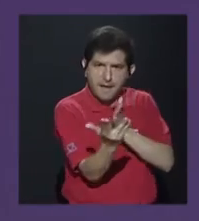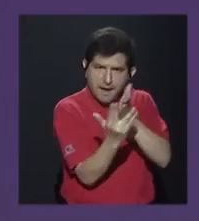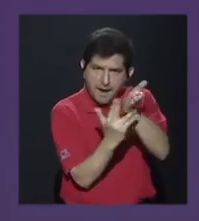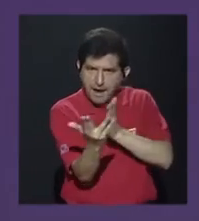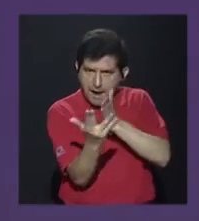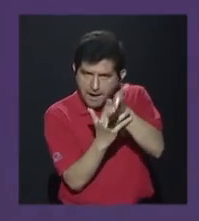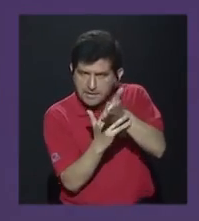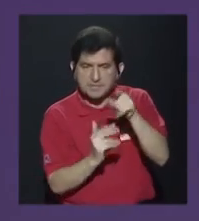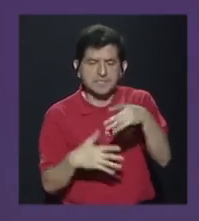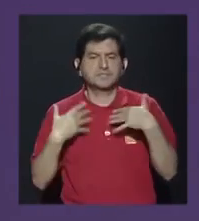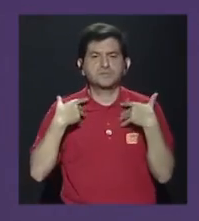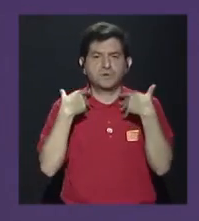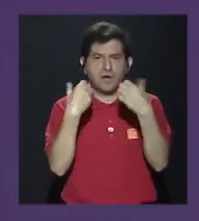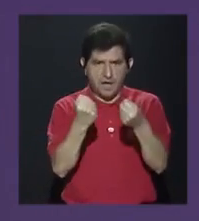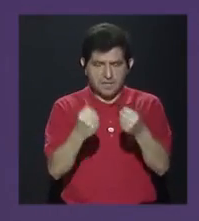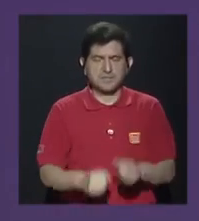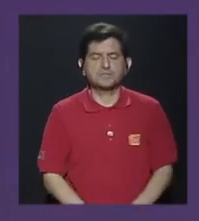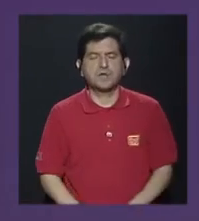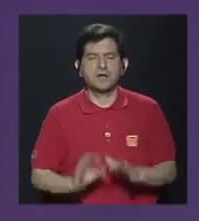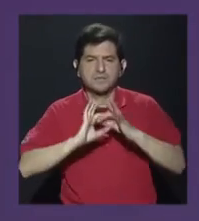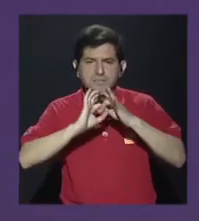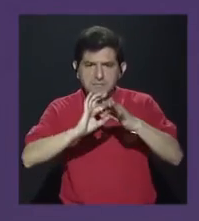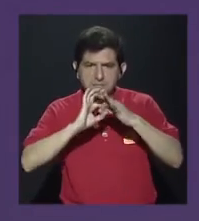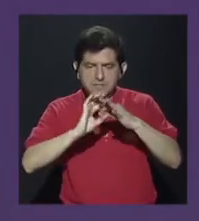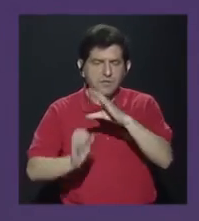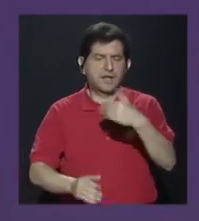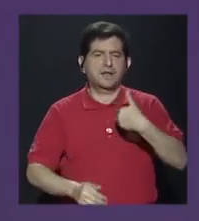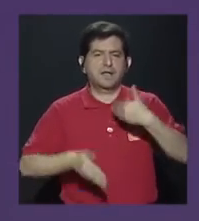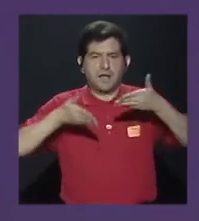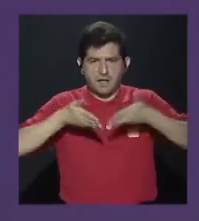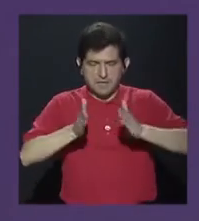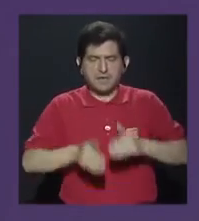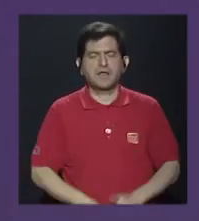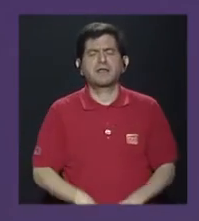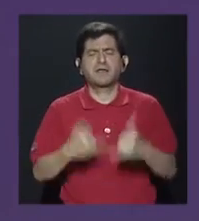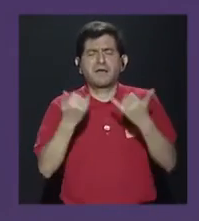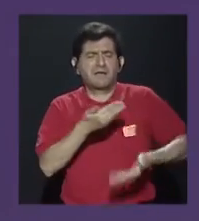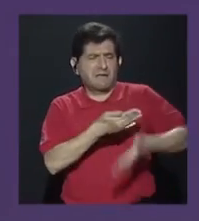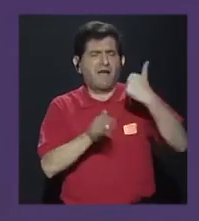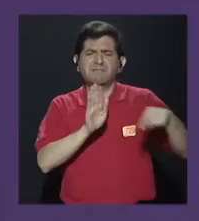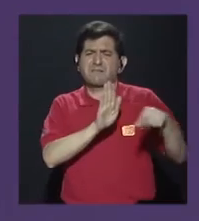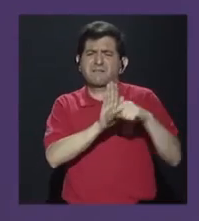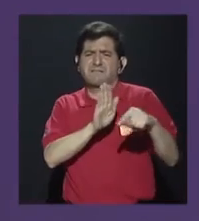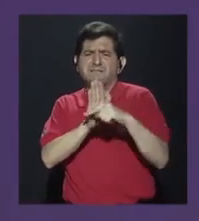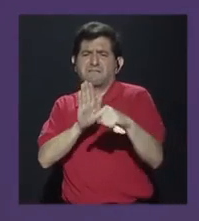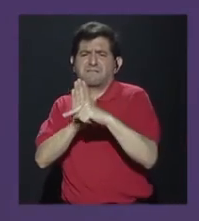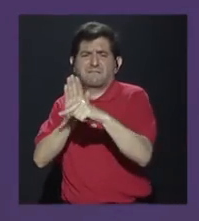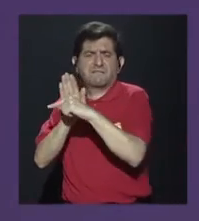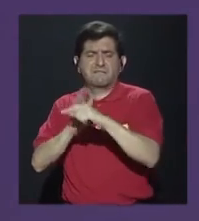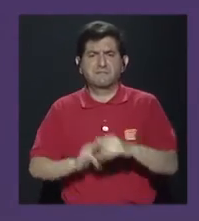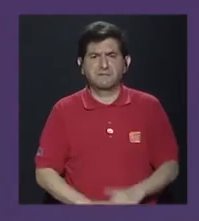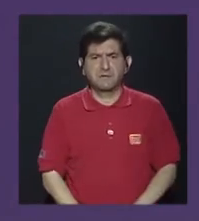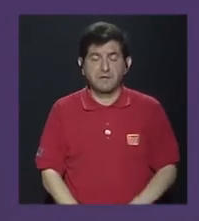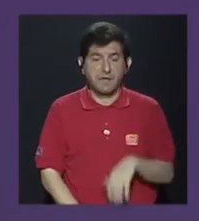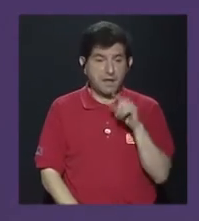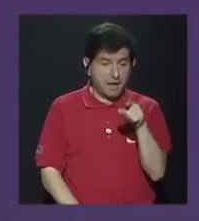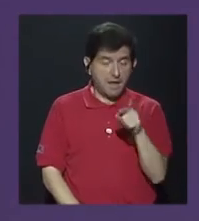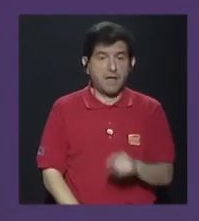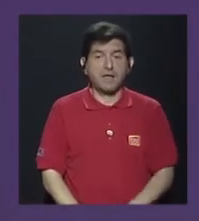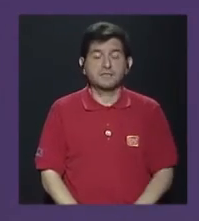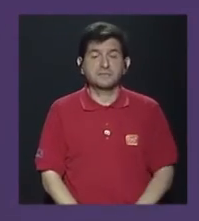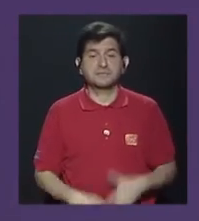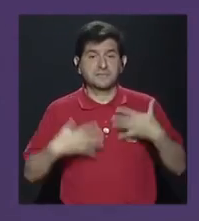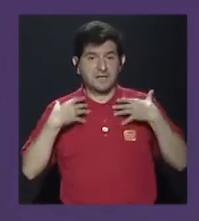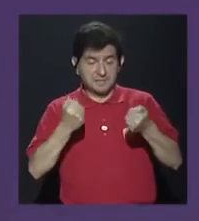a esa salud sexual y reproductiva que tanto se nos ha negado, ¿verdad? Y sobre todo que esa salud